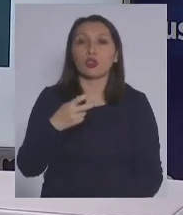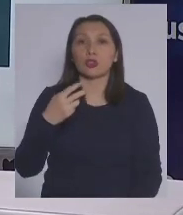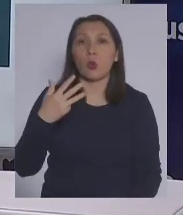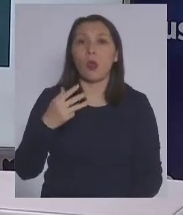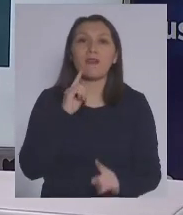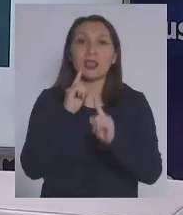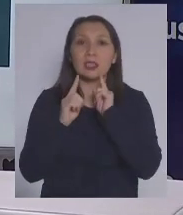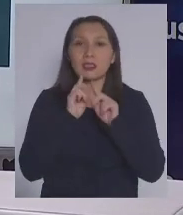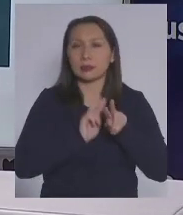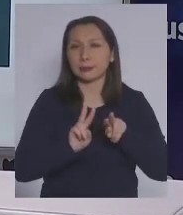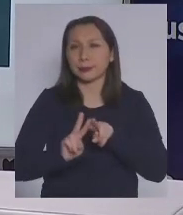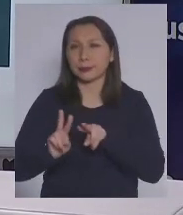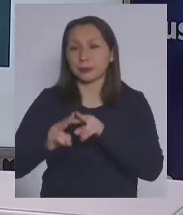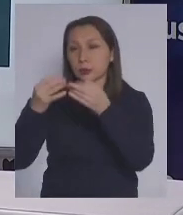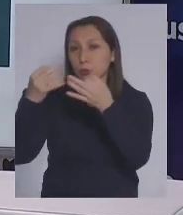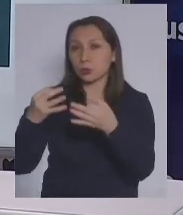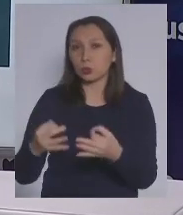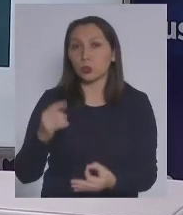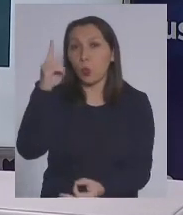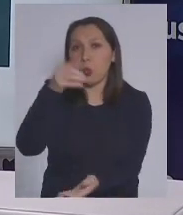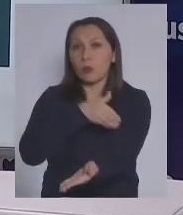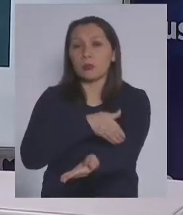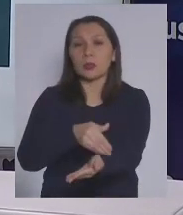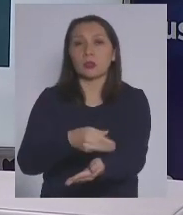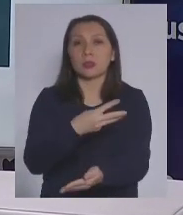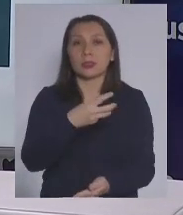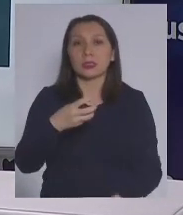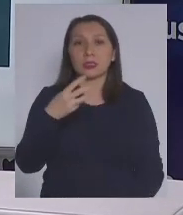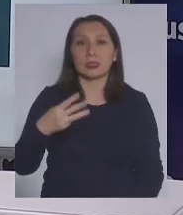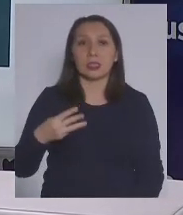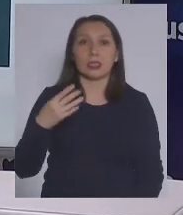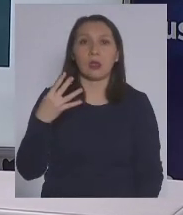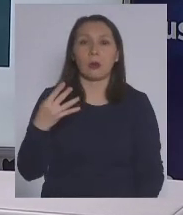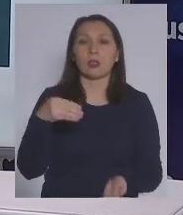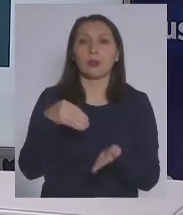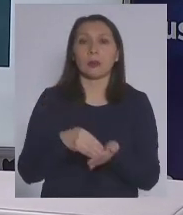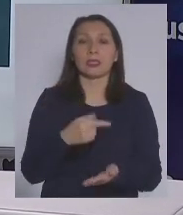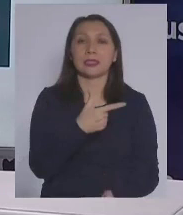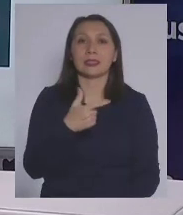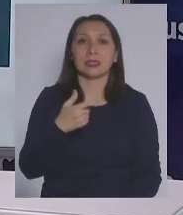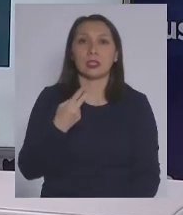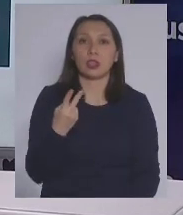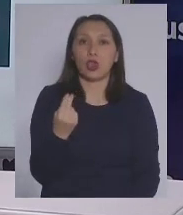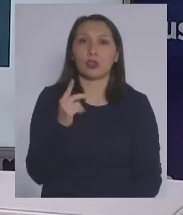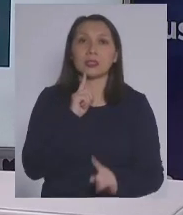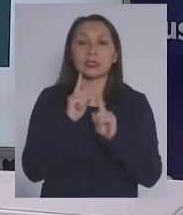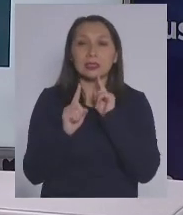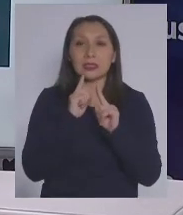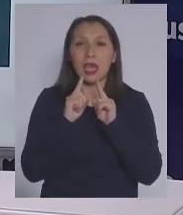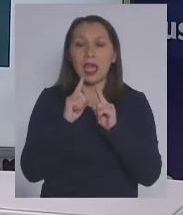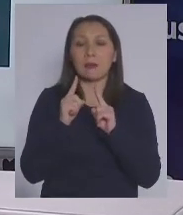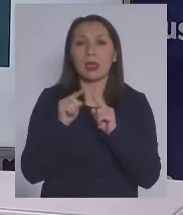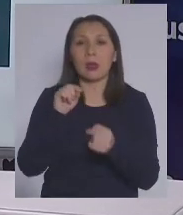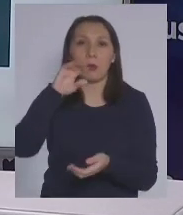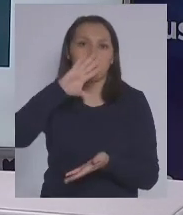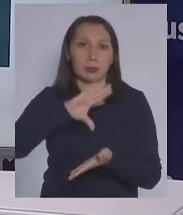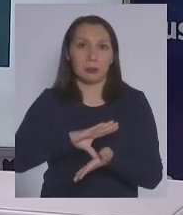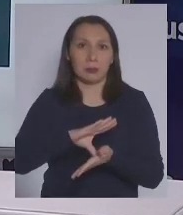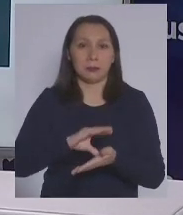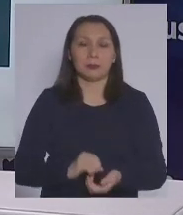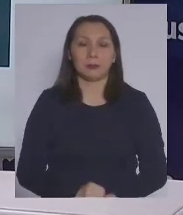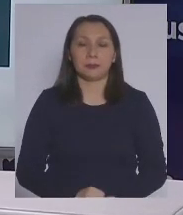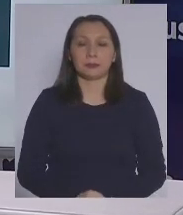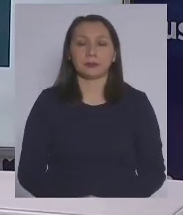exámenes totalizando un millón trescientos treinta y cuatro mil 712 exámenes a nivel país